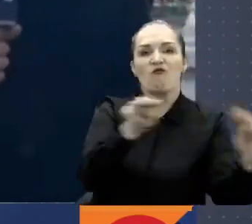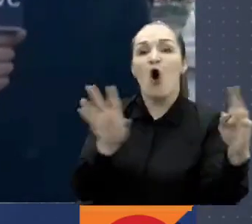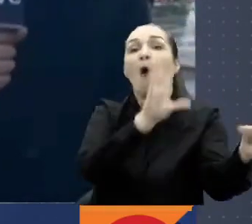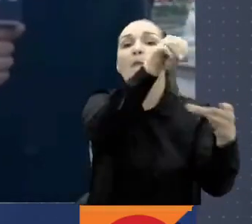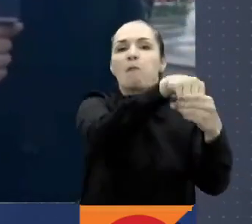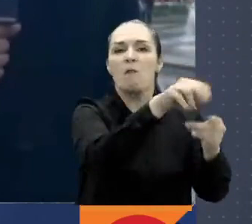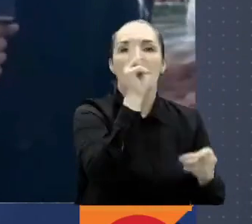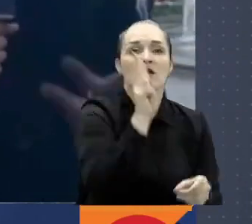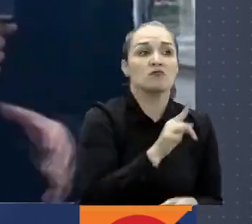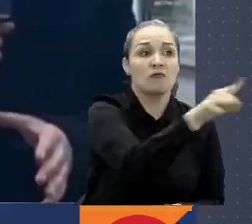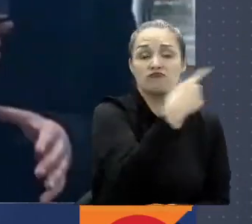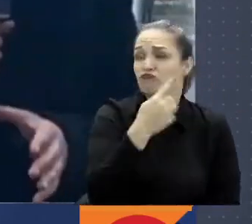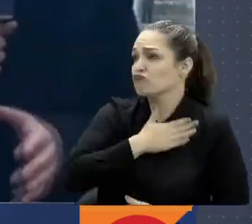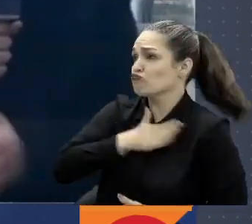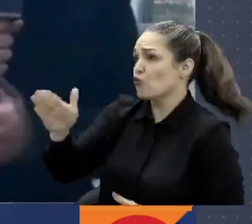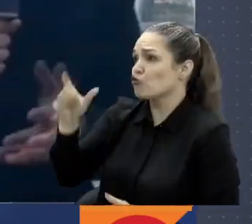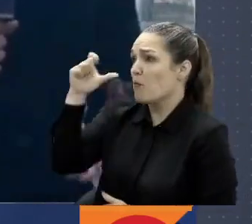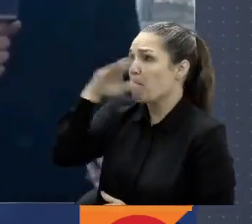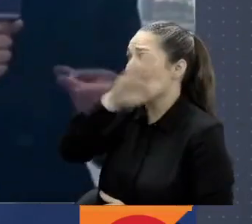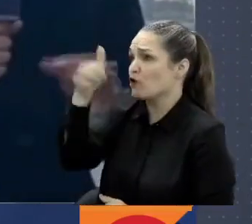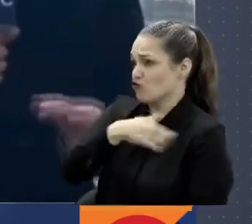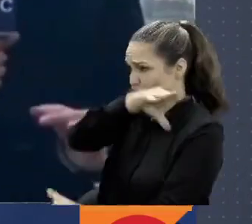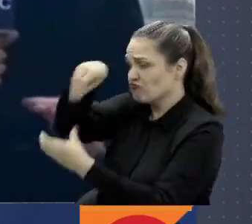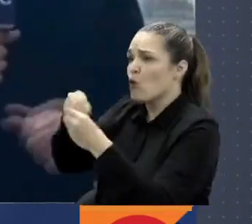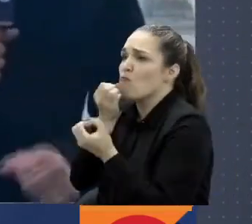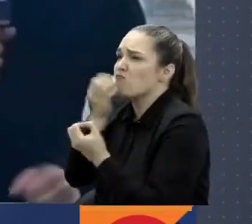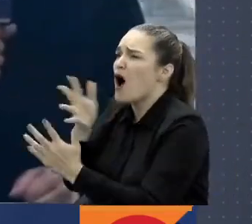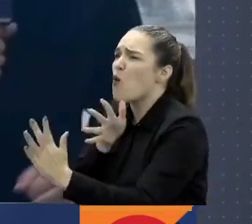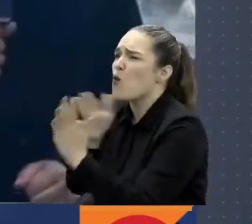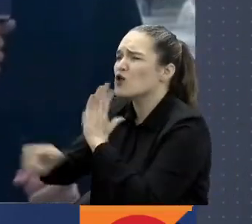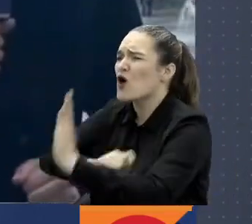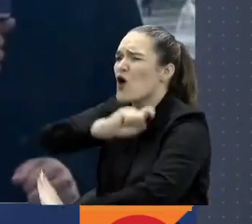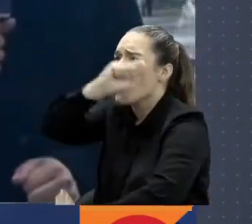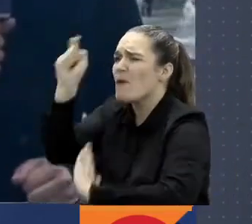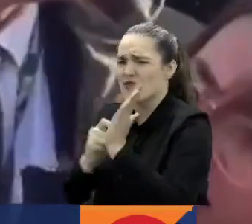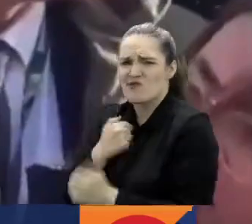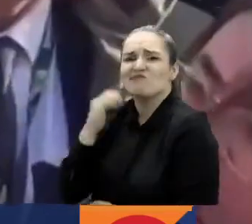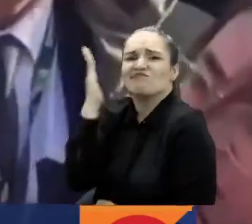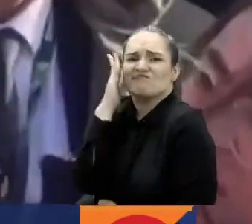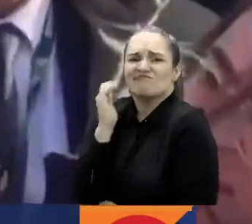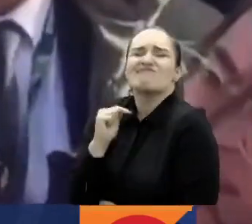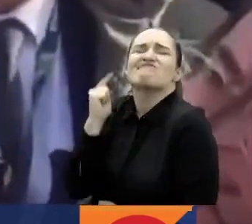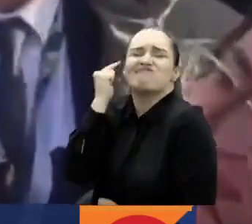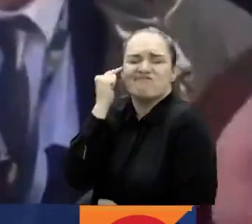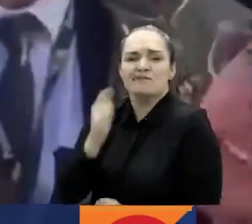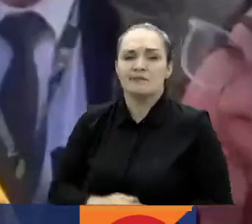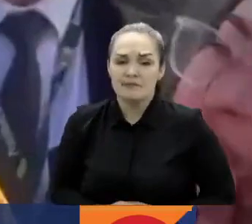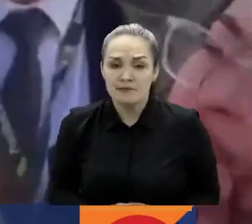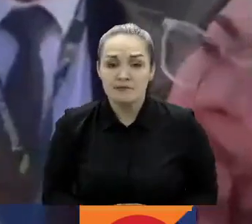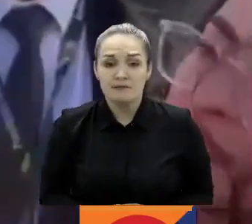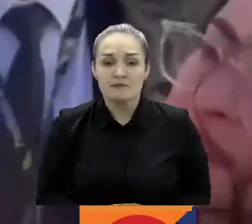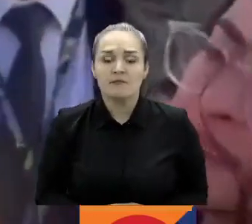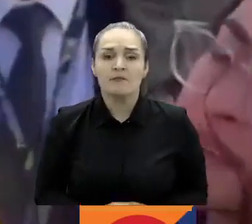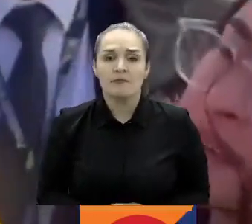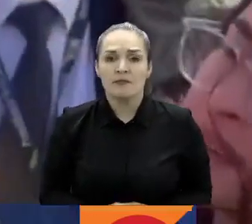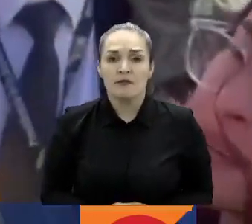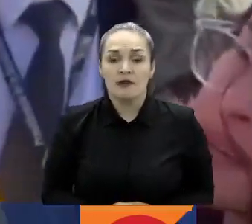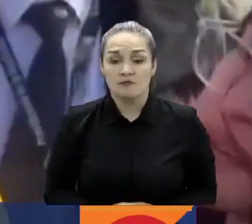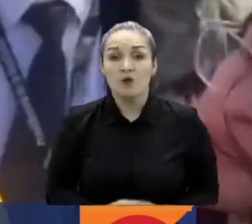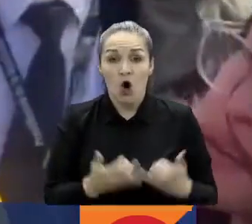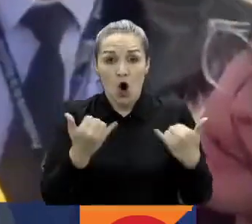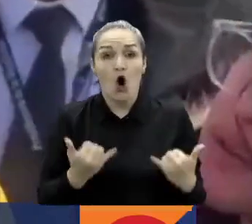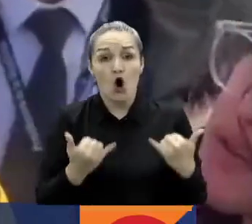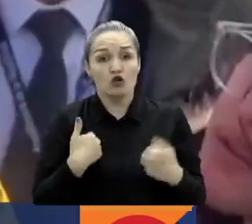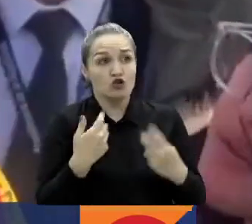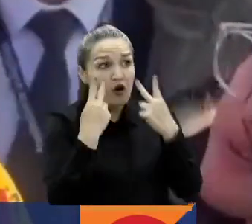su extradición a Colombia y de esta manera contar todo lo que según ella sabe. Leí hoy también la solicitud que